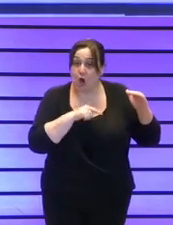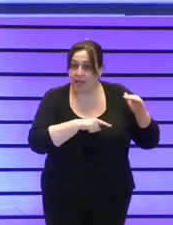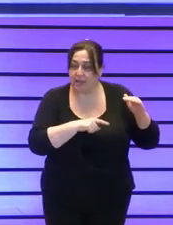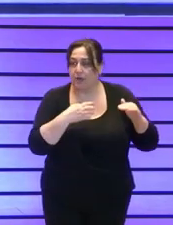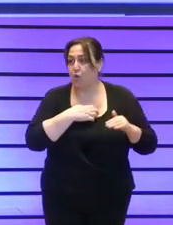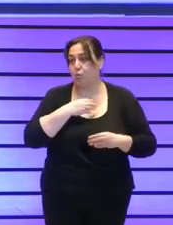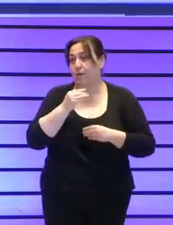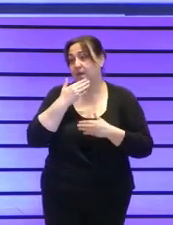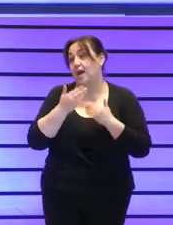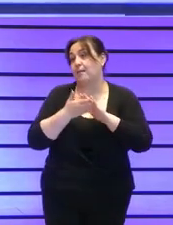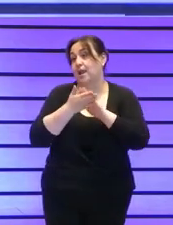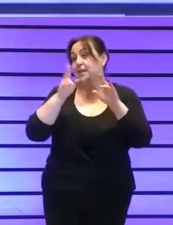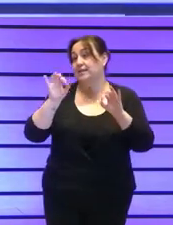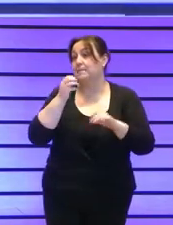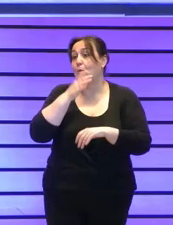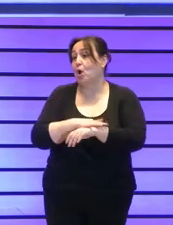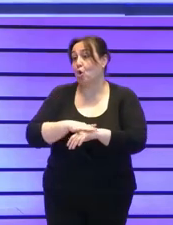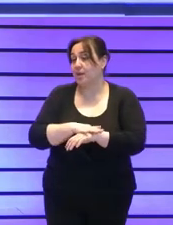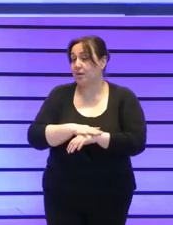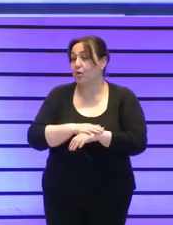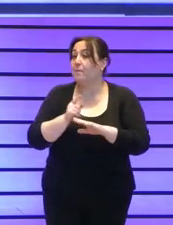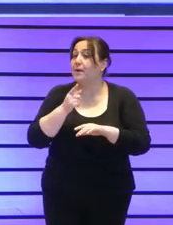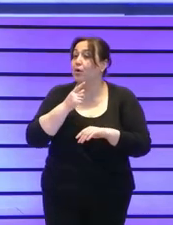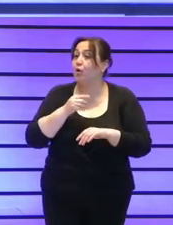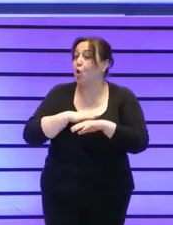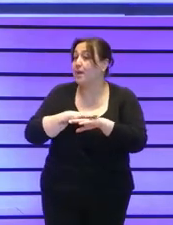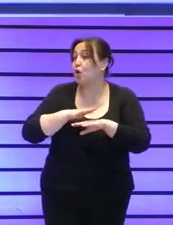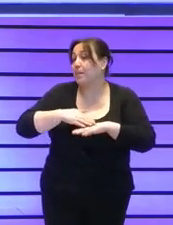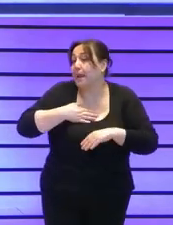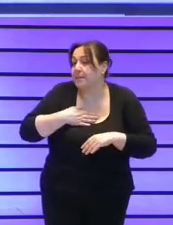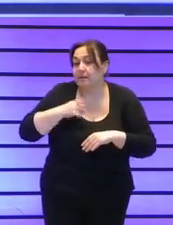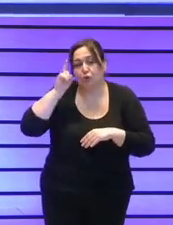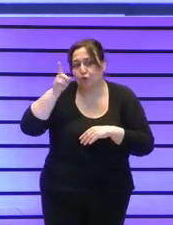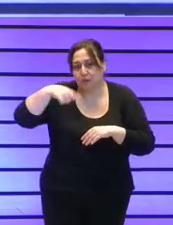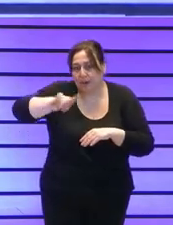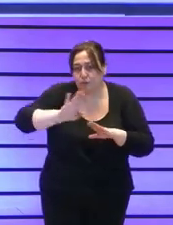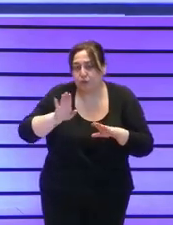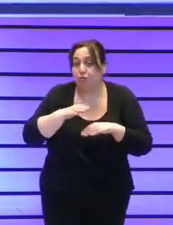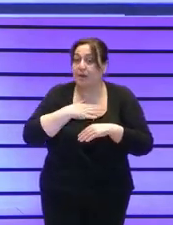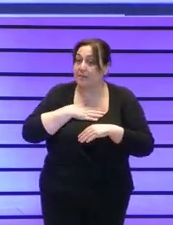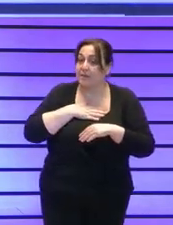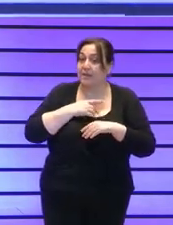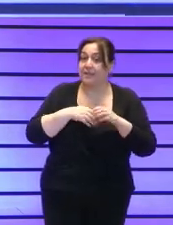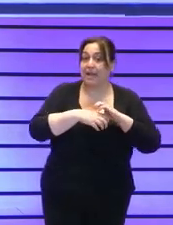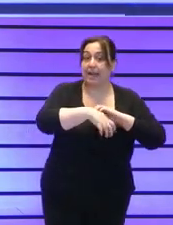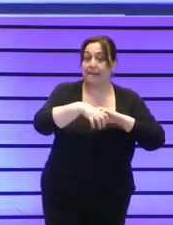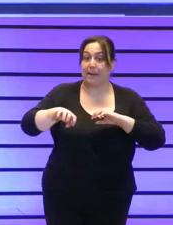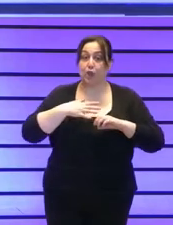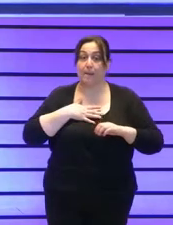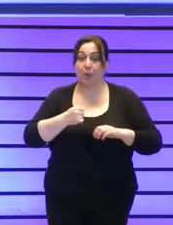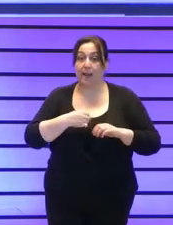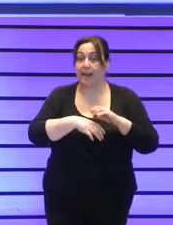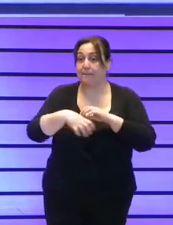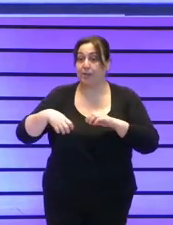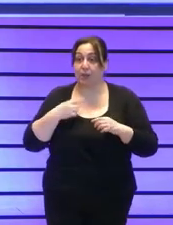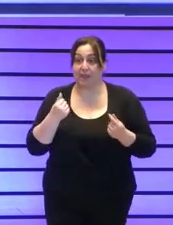de buen gobierno, pero porque el gobierno para mí, no sé para vosotros, es el reparto del poder y el reparto del dinero. Eso es el